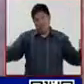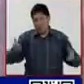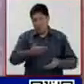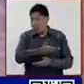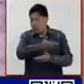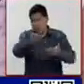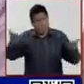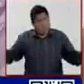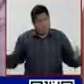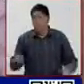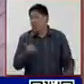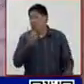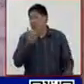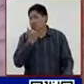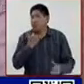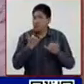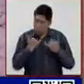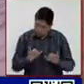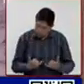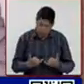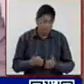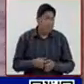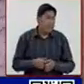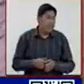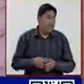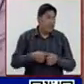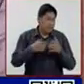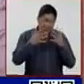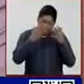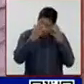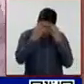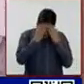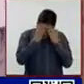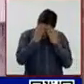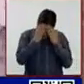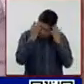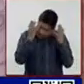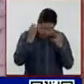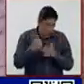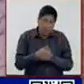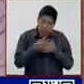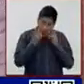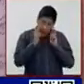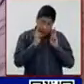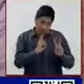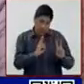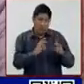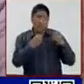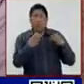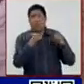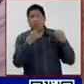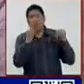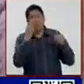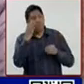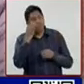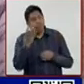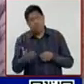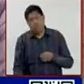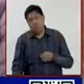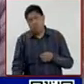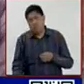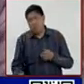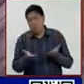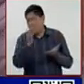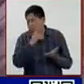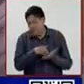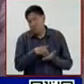los acontecimientos sucedidos el día de hoy. Lamentablemente, se ha visto la venta de mercado, en el